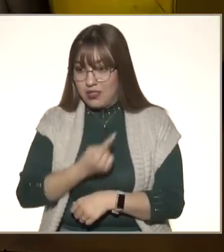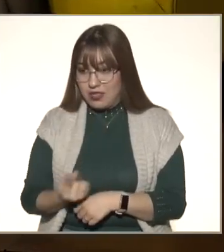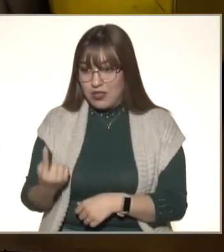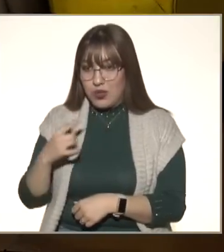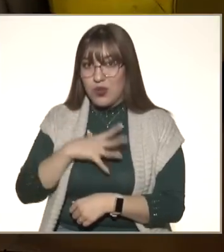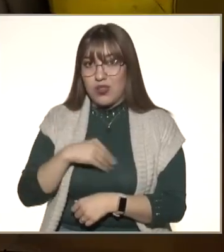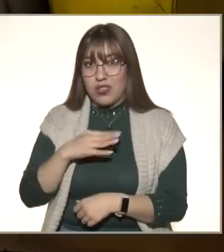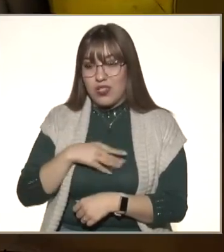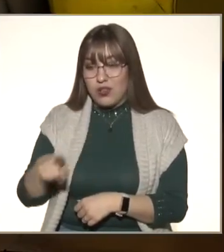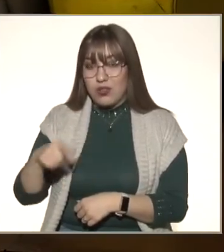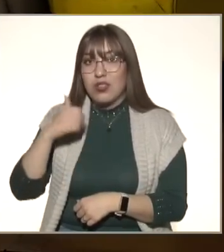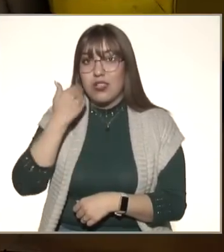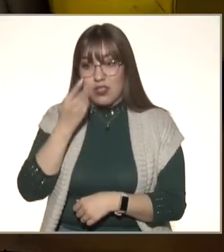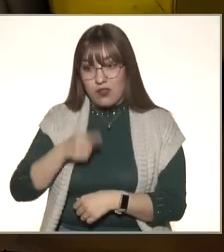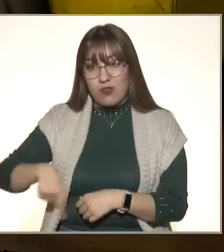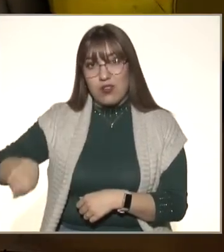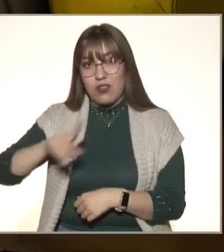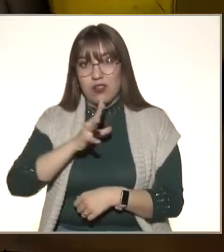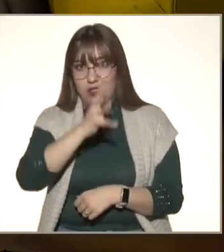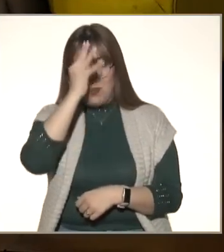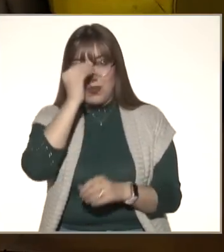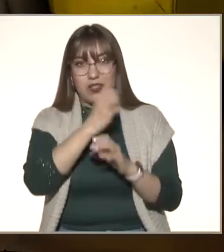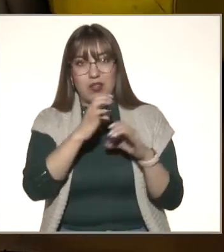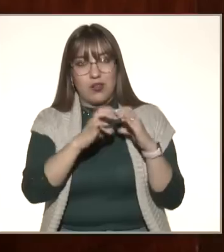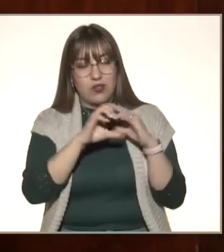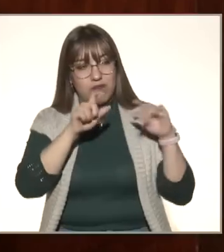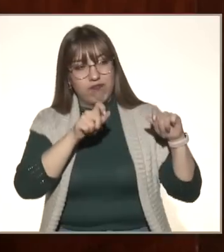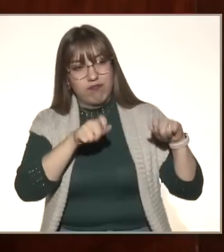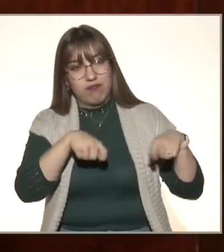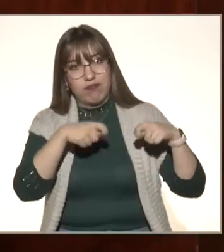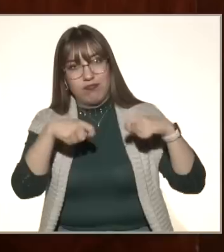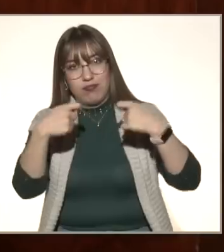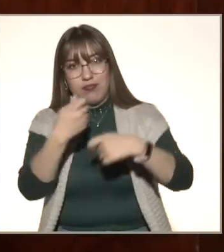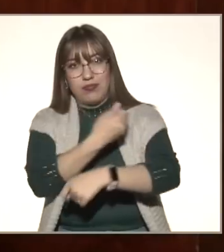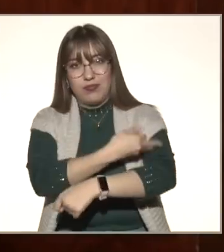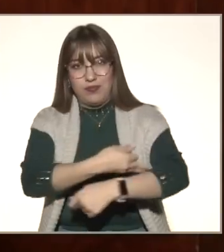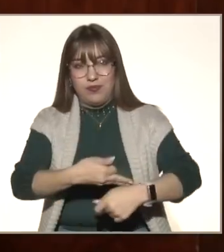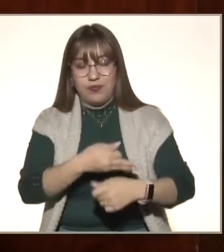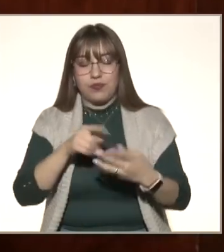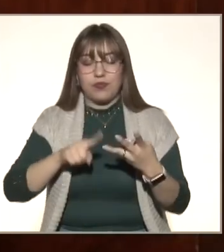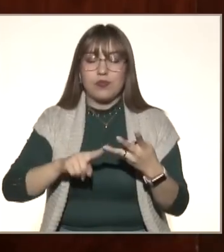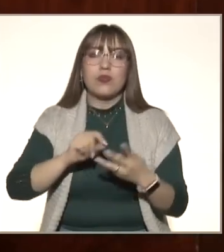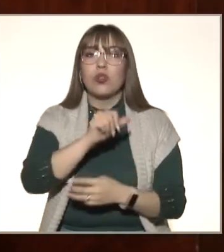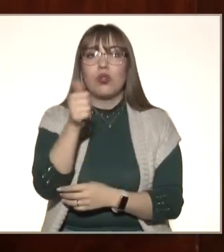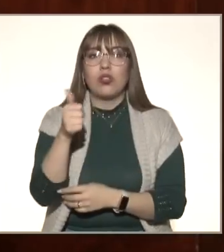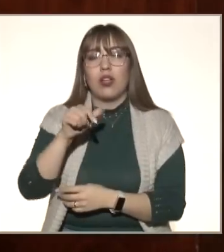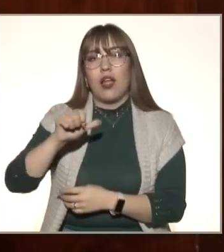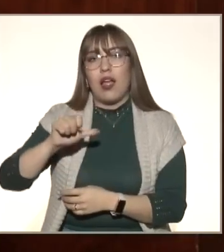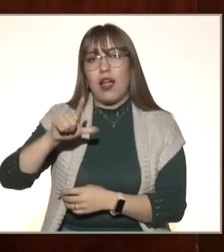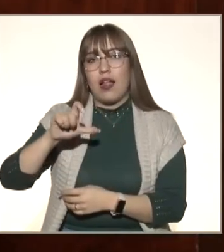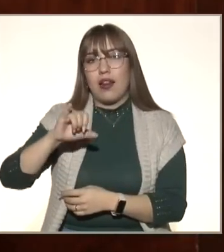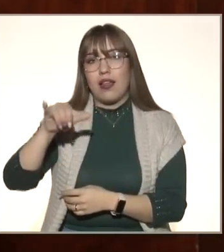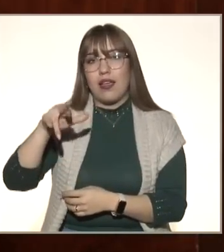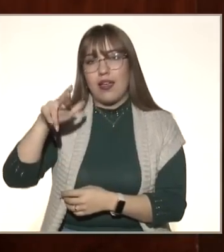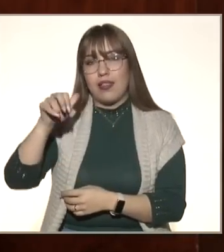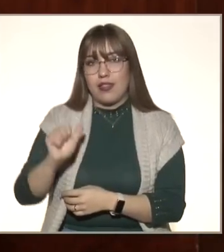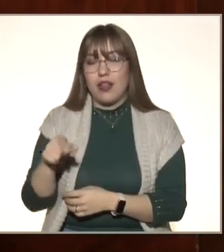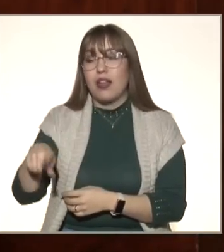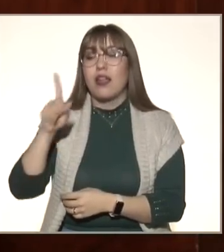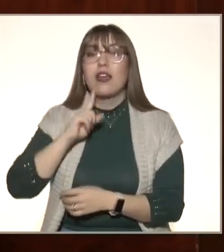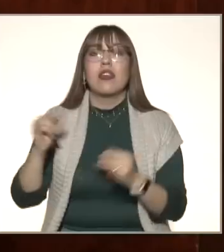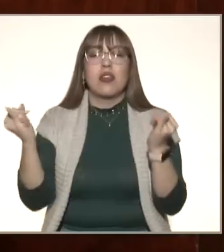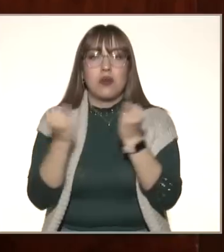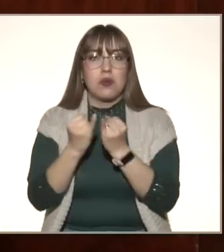las tradiciones de mi familia. Y también teníamos una más de Alejandra. Ella también nos dice que disfruta mucho la